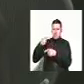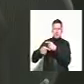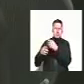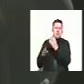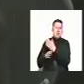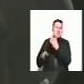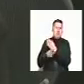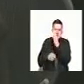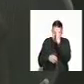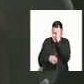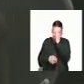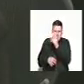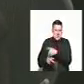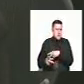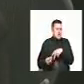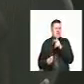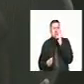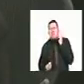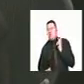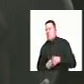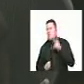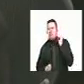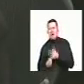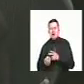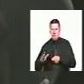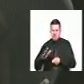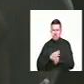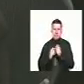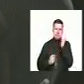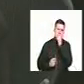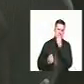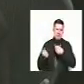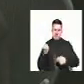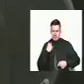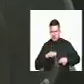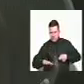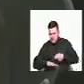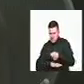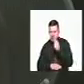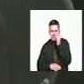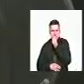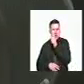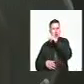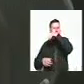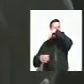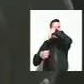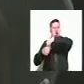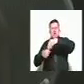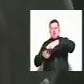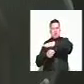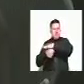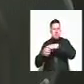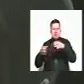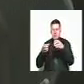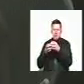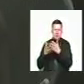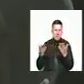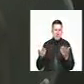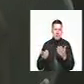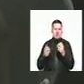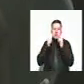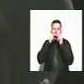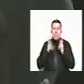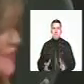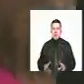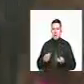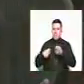condescendencia con el crimen organizado, con el tráfico de armas, estupefacientes e inclusive con el tráfico